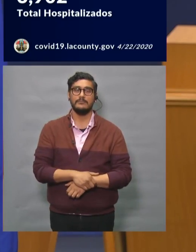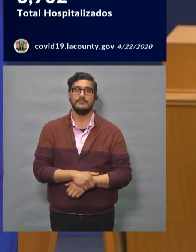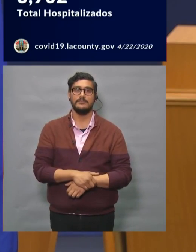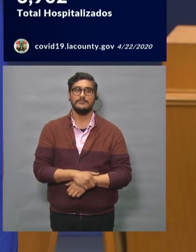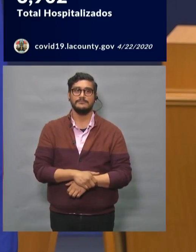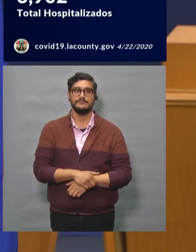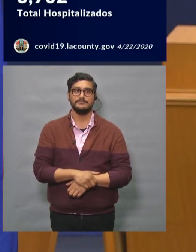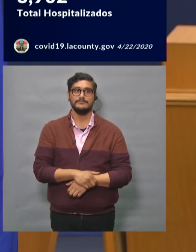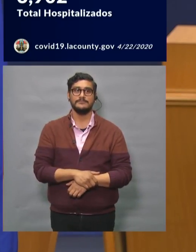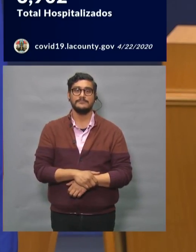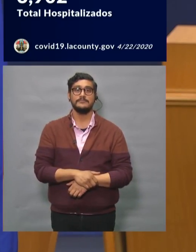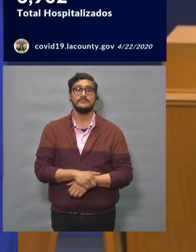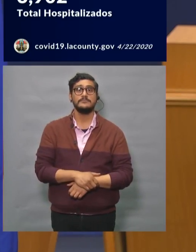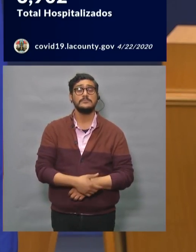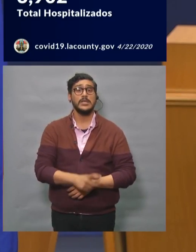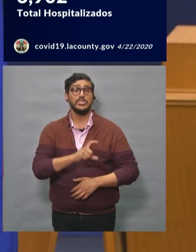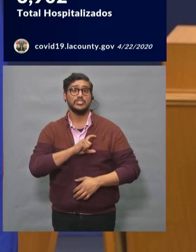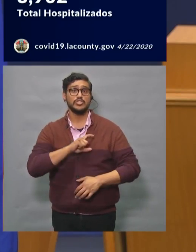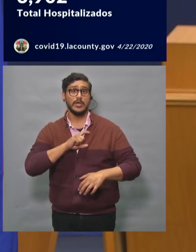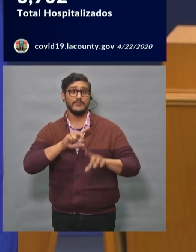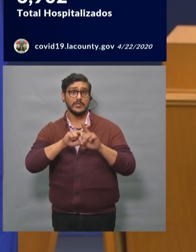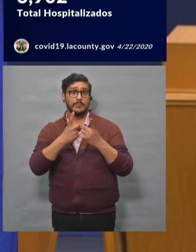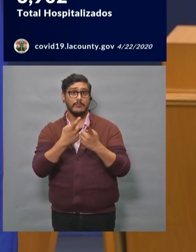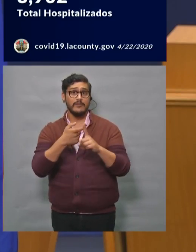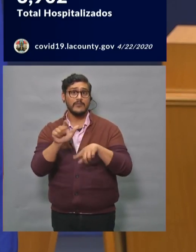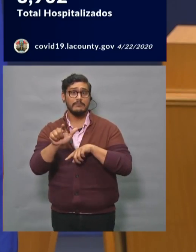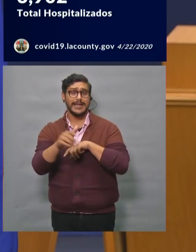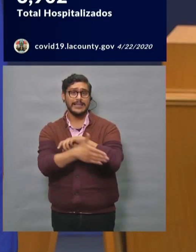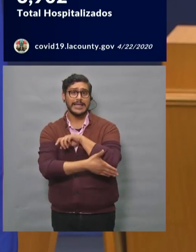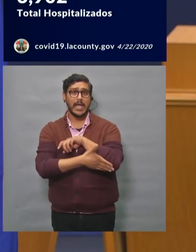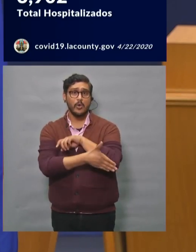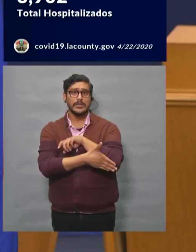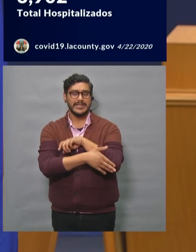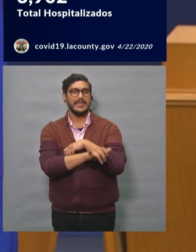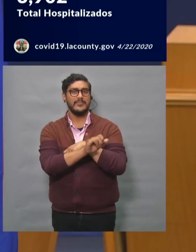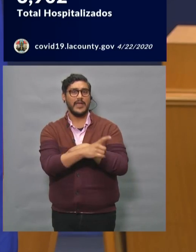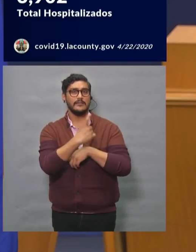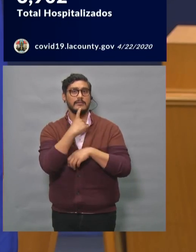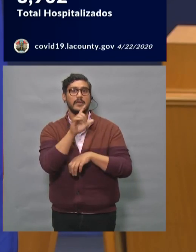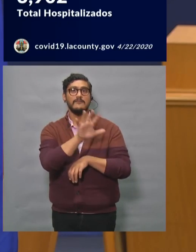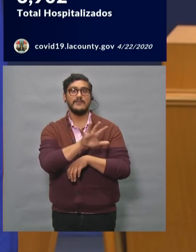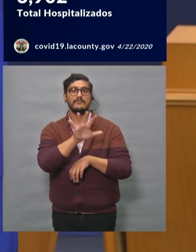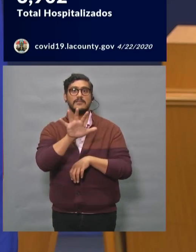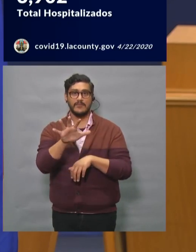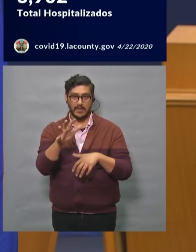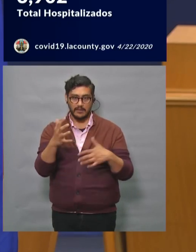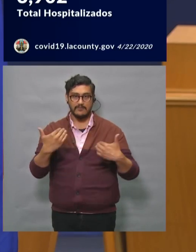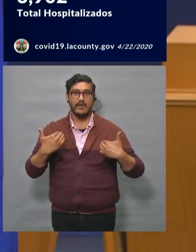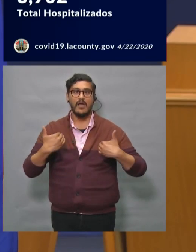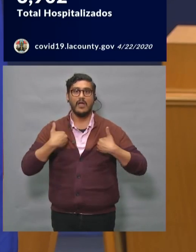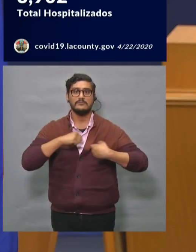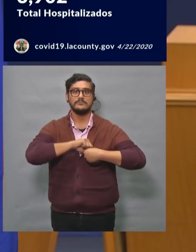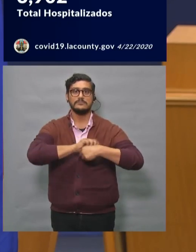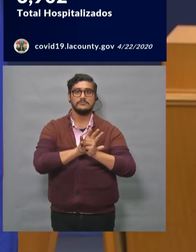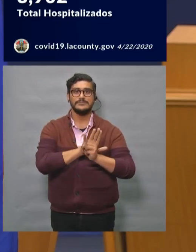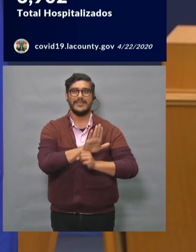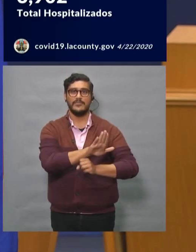El Departamento del Alguacil del Condado de Los Ángeles informa 58 casos positivos entre el personal,